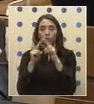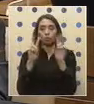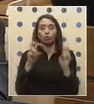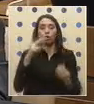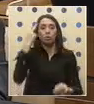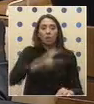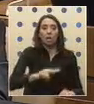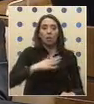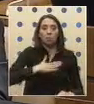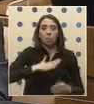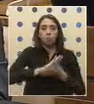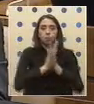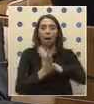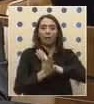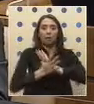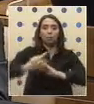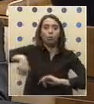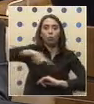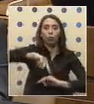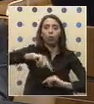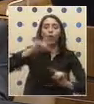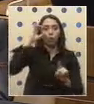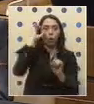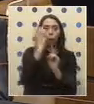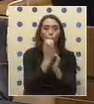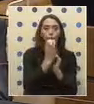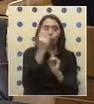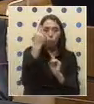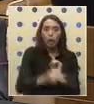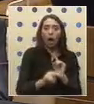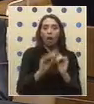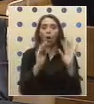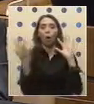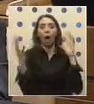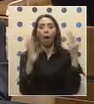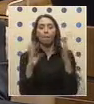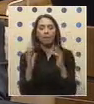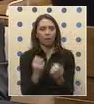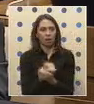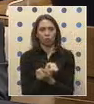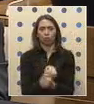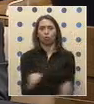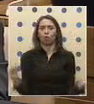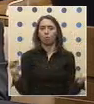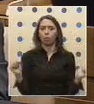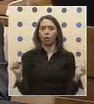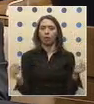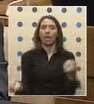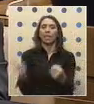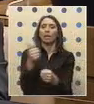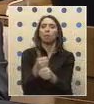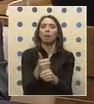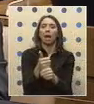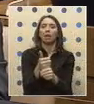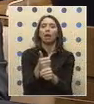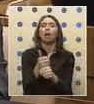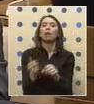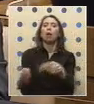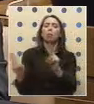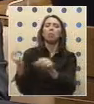patrimonial, cultural o ambiental, no puede sustituirse por una causación